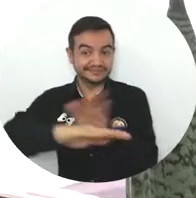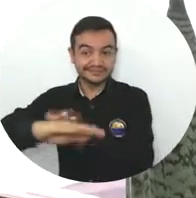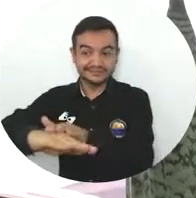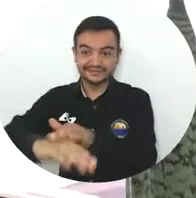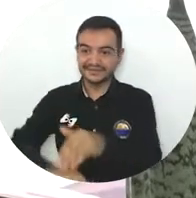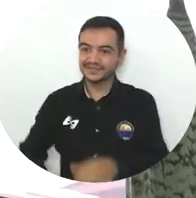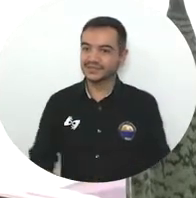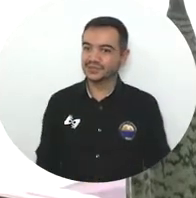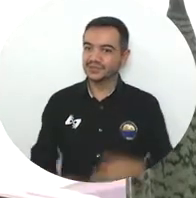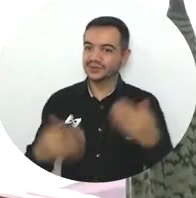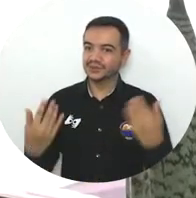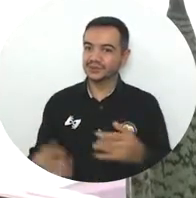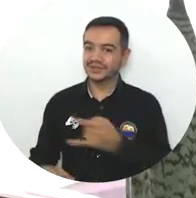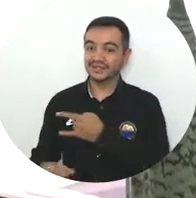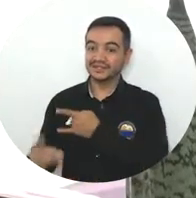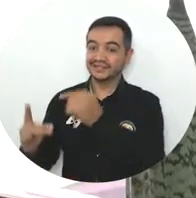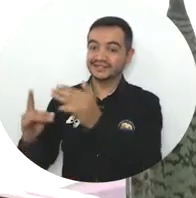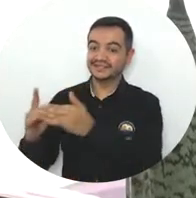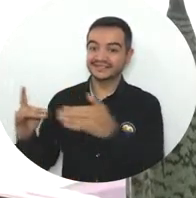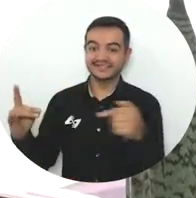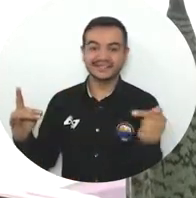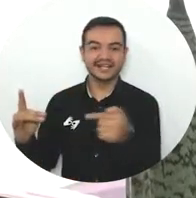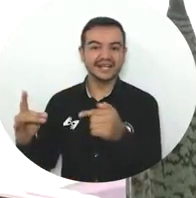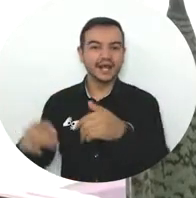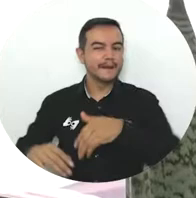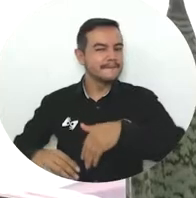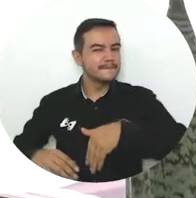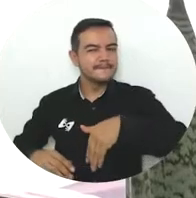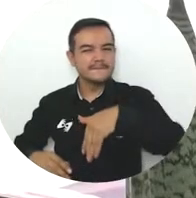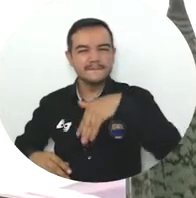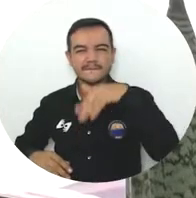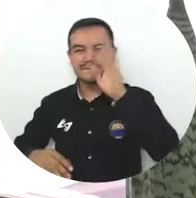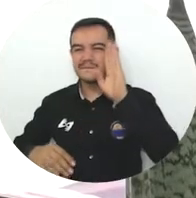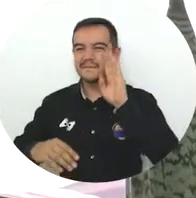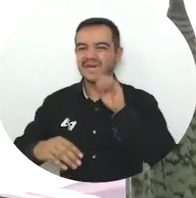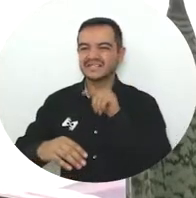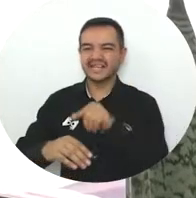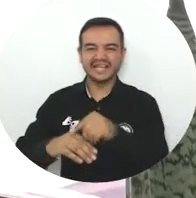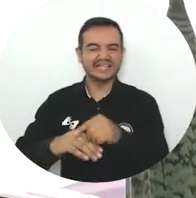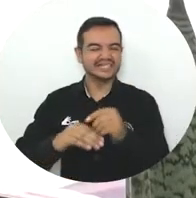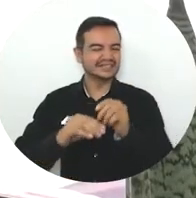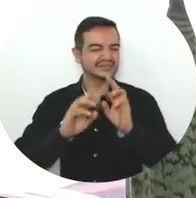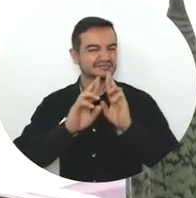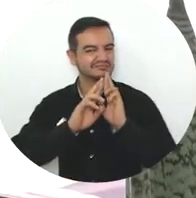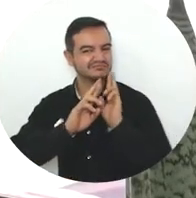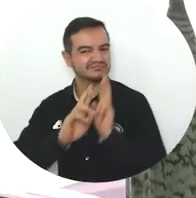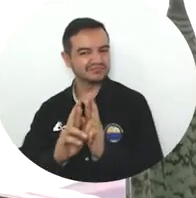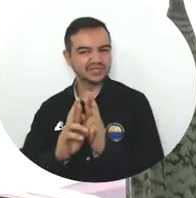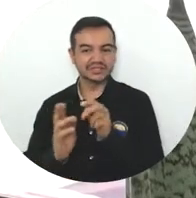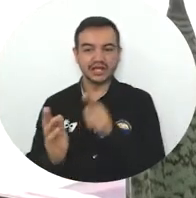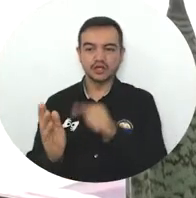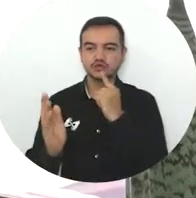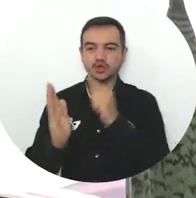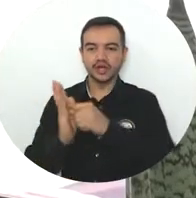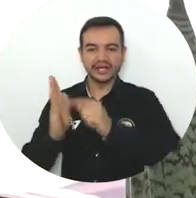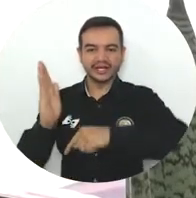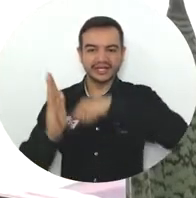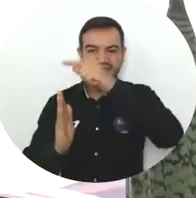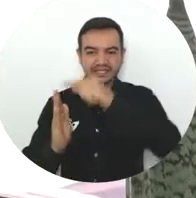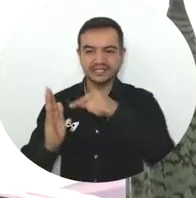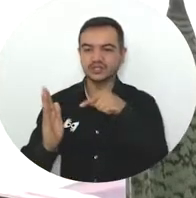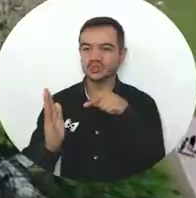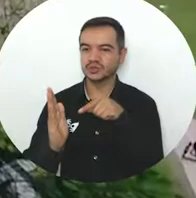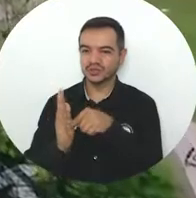quedamos la Universidad de Magdalena como la universidad con mejores resultados en el proceso de